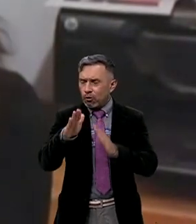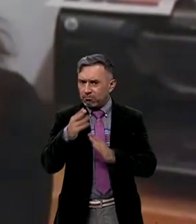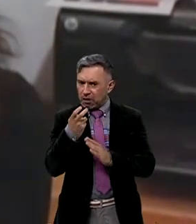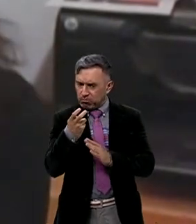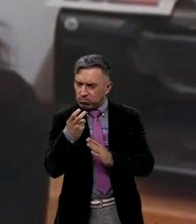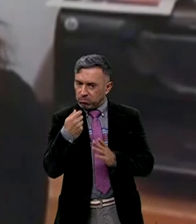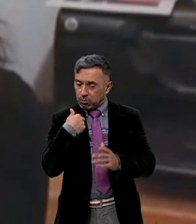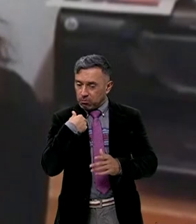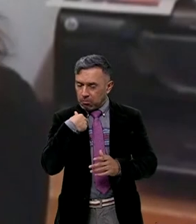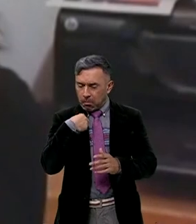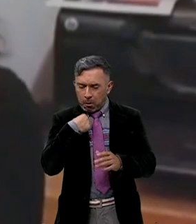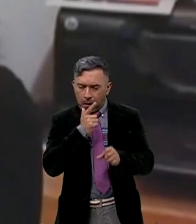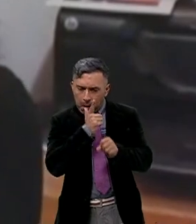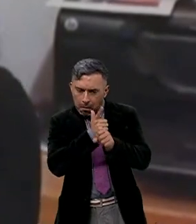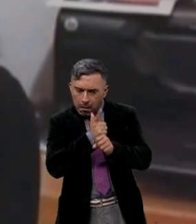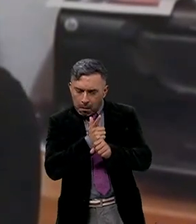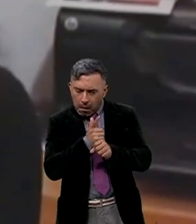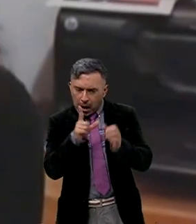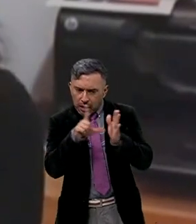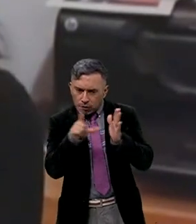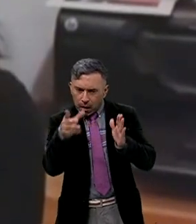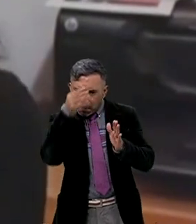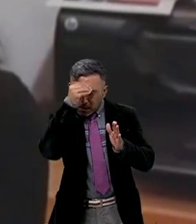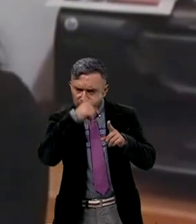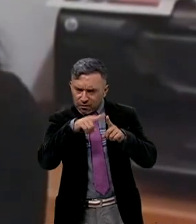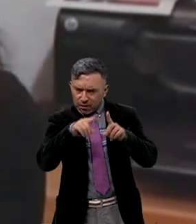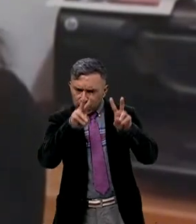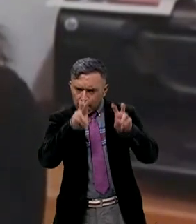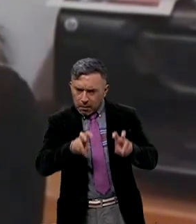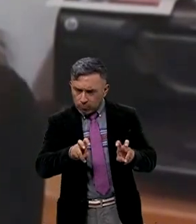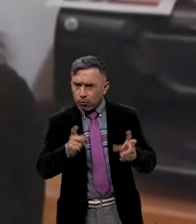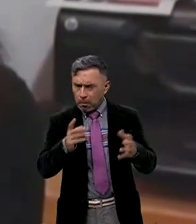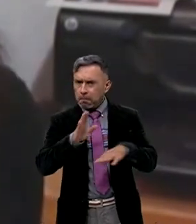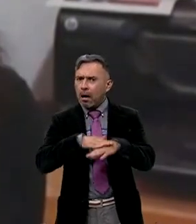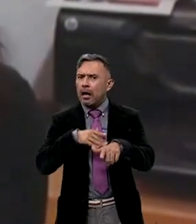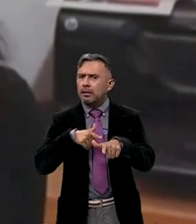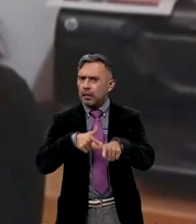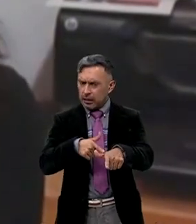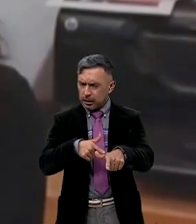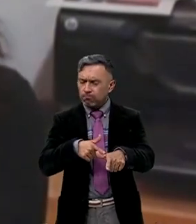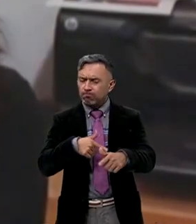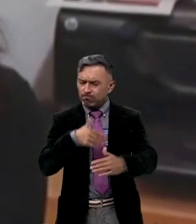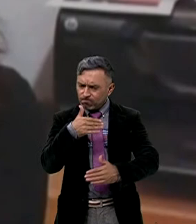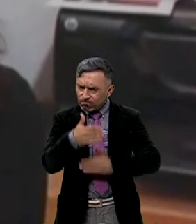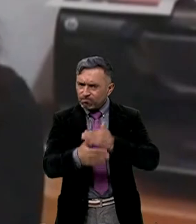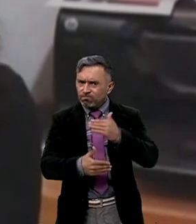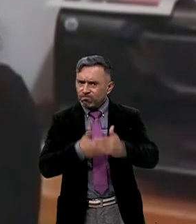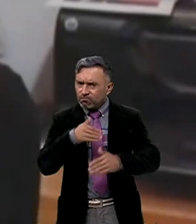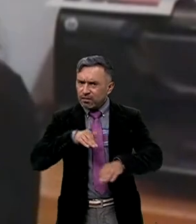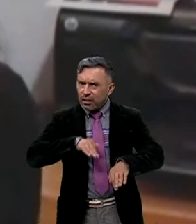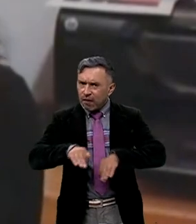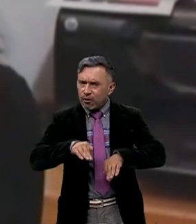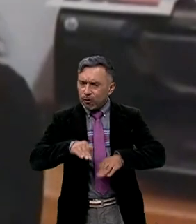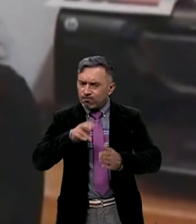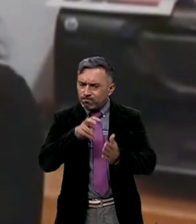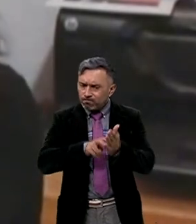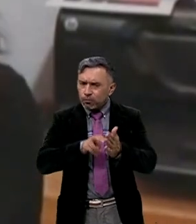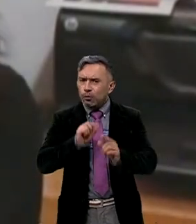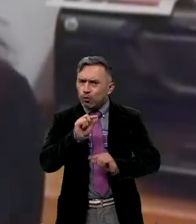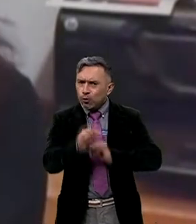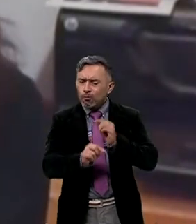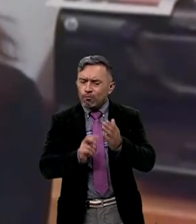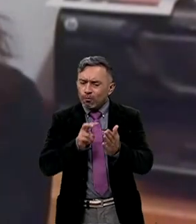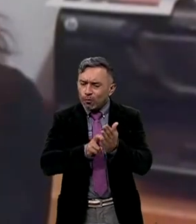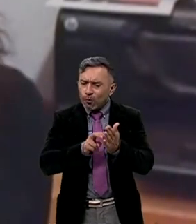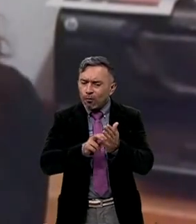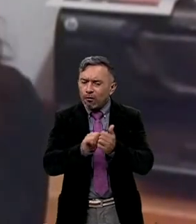pues son muchas pero podemos seguir éste obviamente adelante y buscando que se vaya perfeccionando este mecanismo